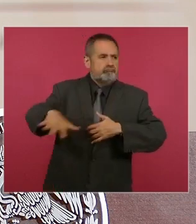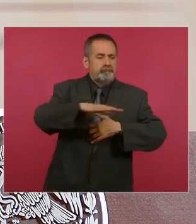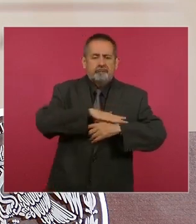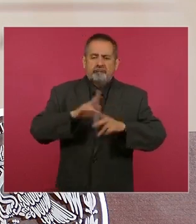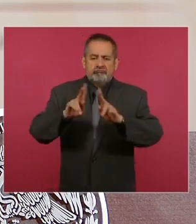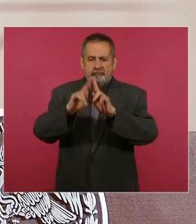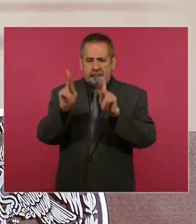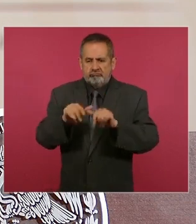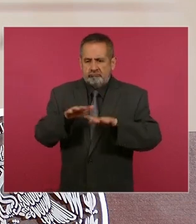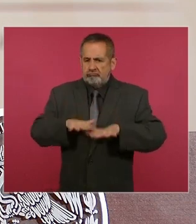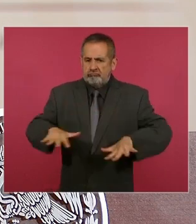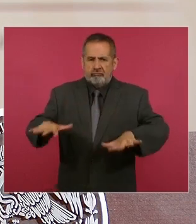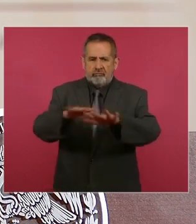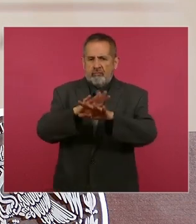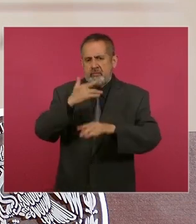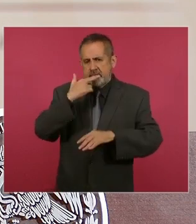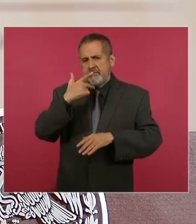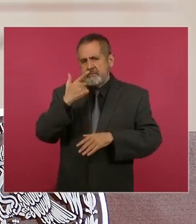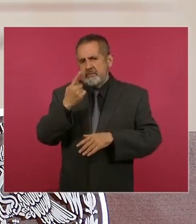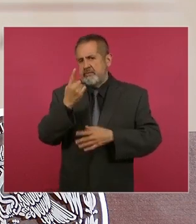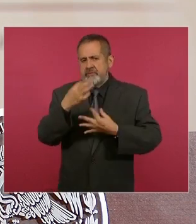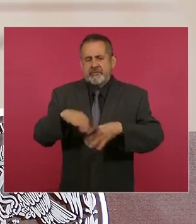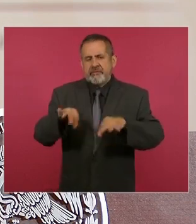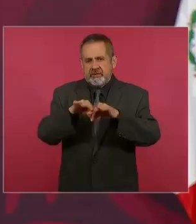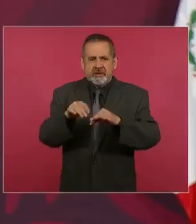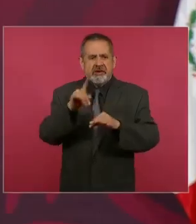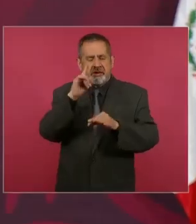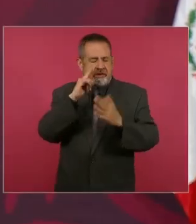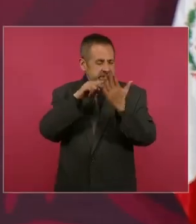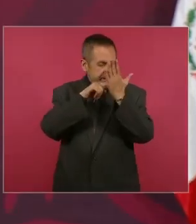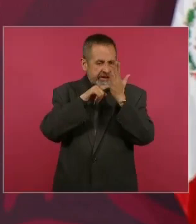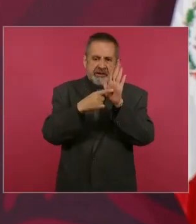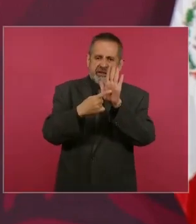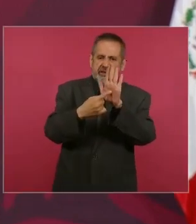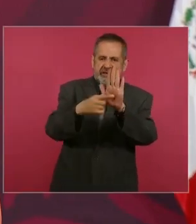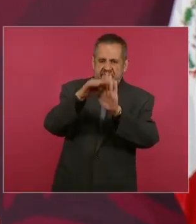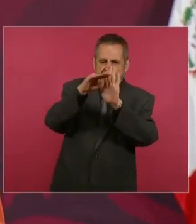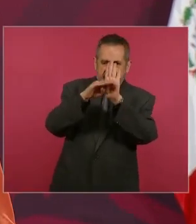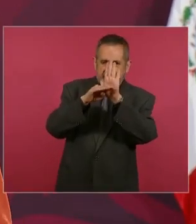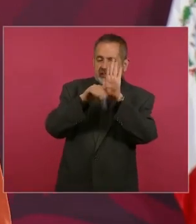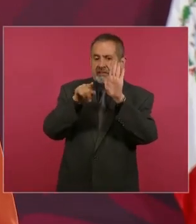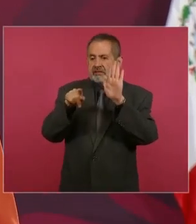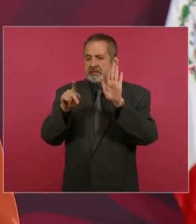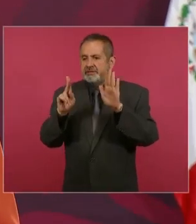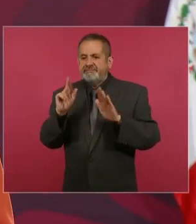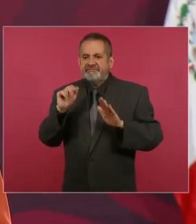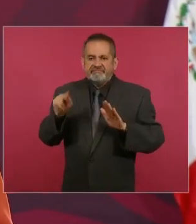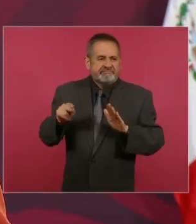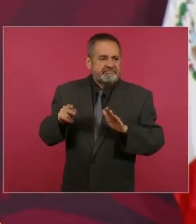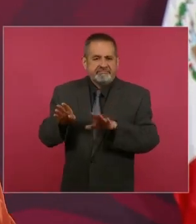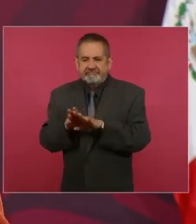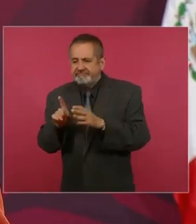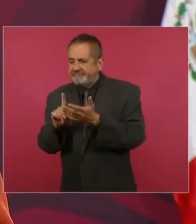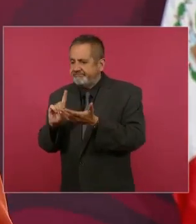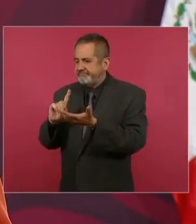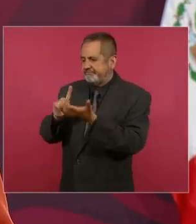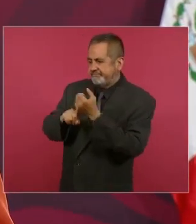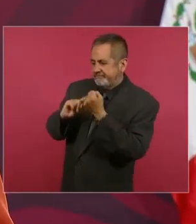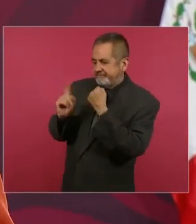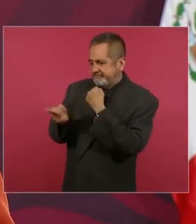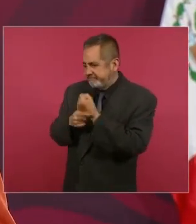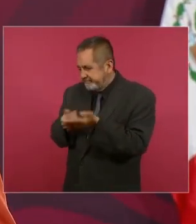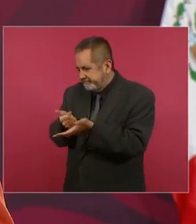pero quizá de lo más relevante es que pone en evidencia de que la estrategia de atender las causas que generan